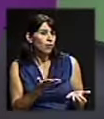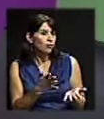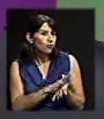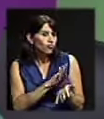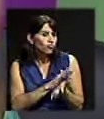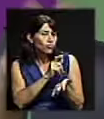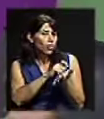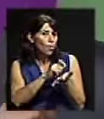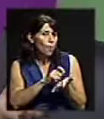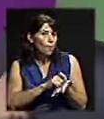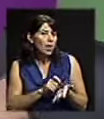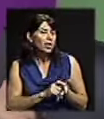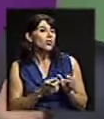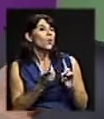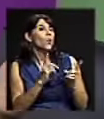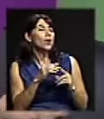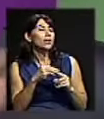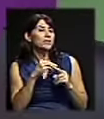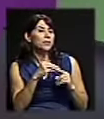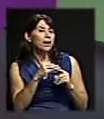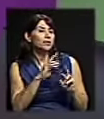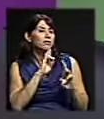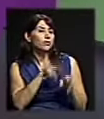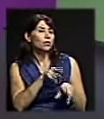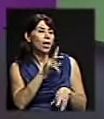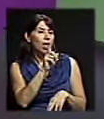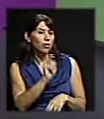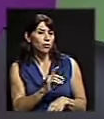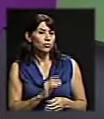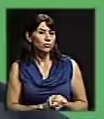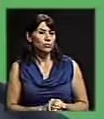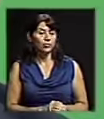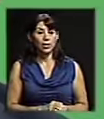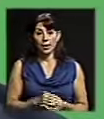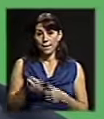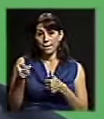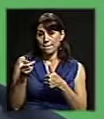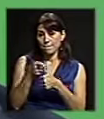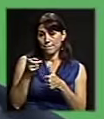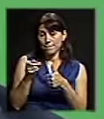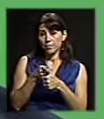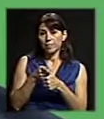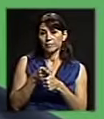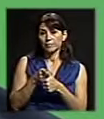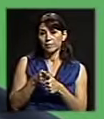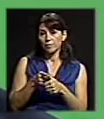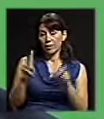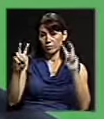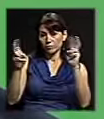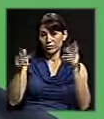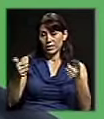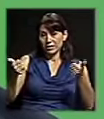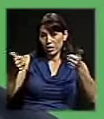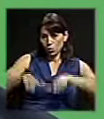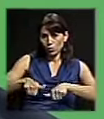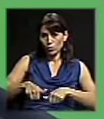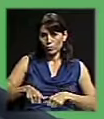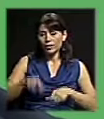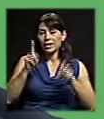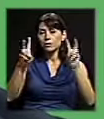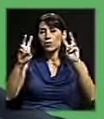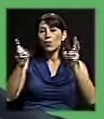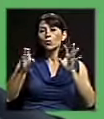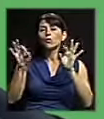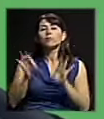documento hablar de cuáles son esos principales eh resultados de ese encuentro el primer punto que que se acordó que es un punto